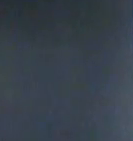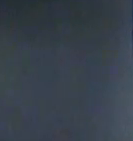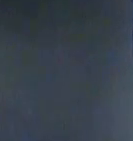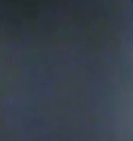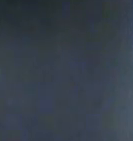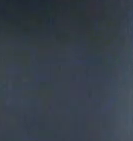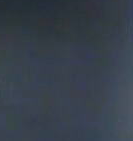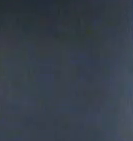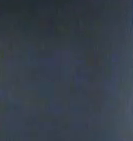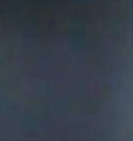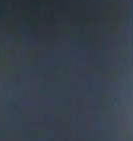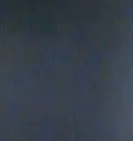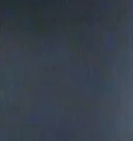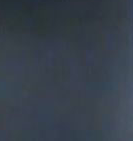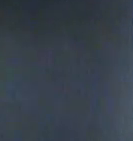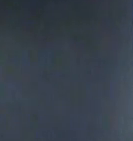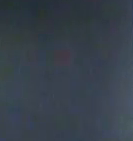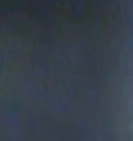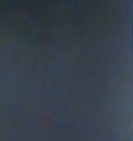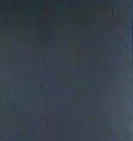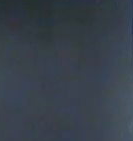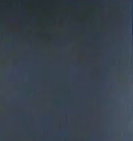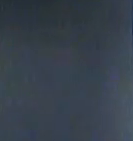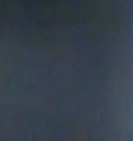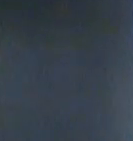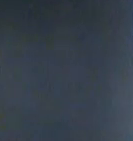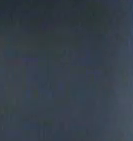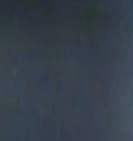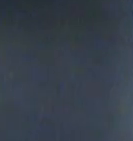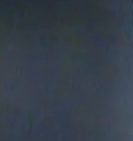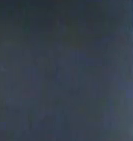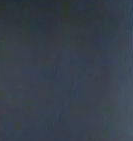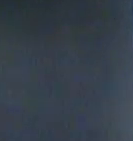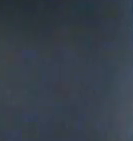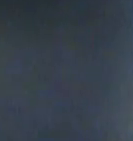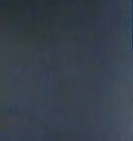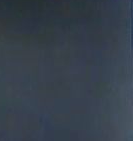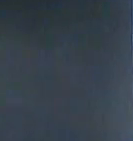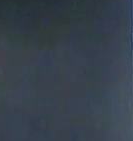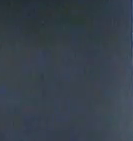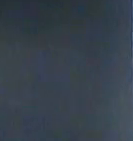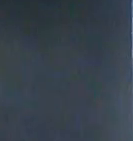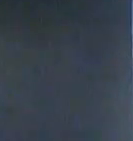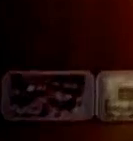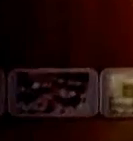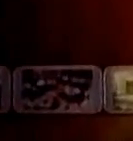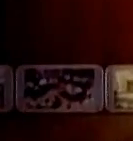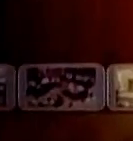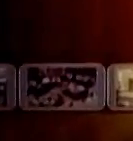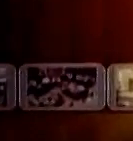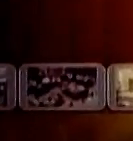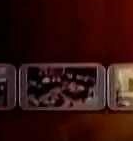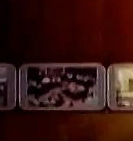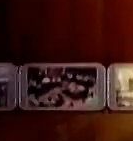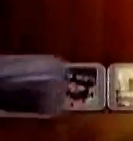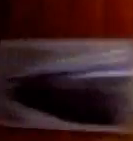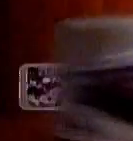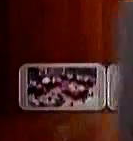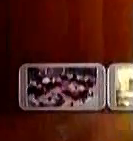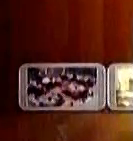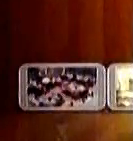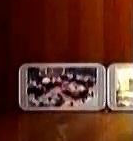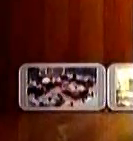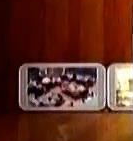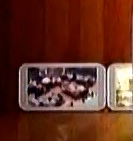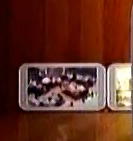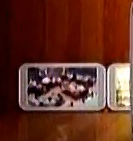antes LipoSlim, en las principales tiendas naturistas y droguerías del país, un producto marca Dr. Rojas. Son los servicios de los Centros